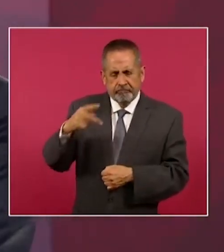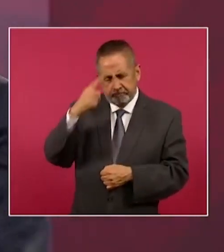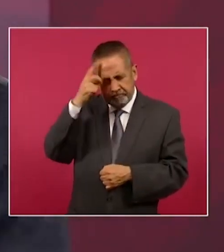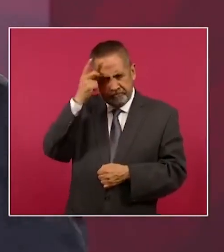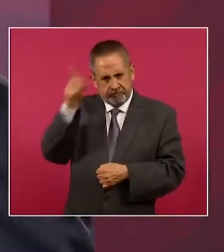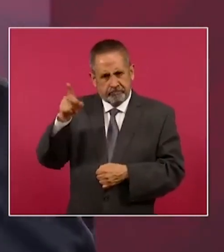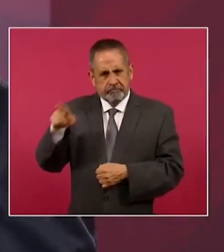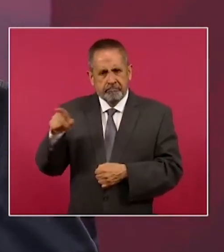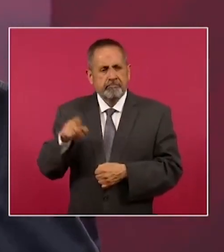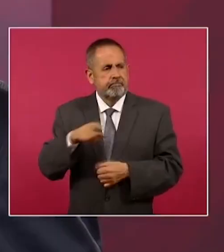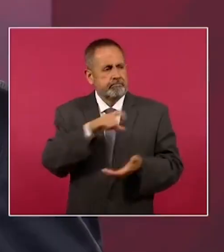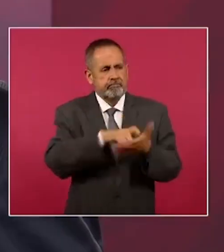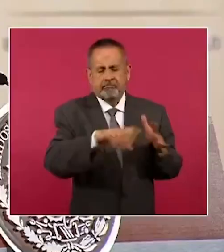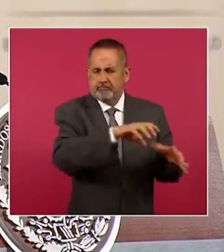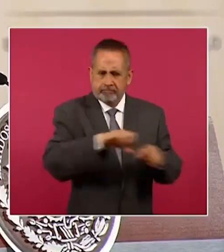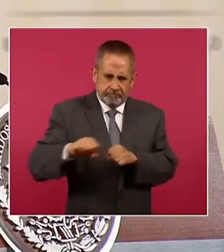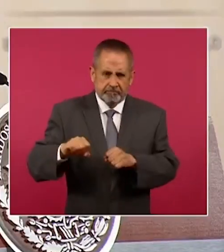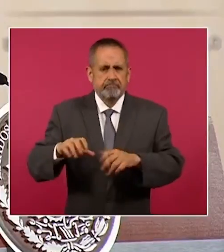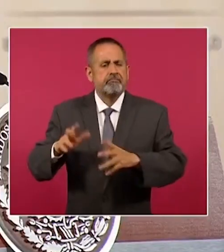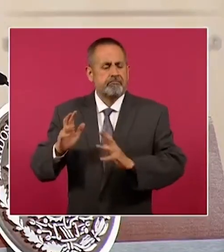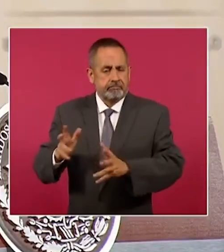manera